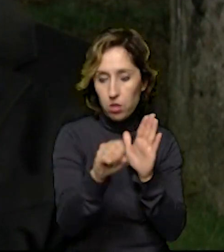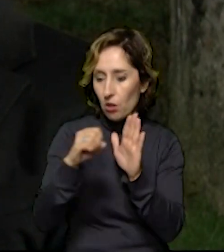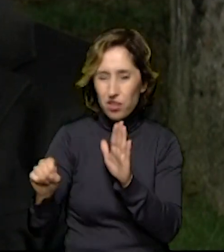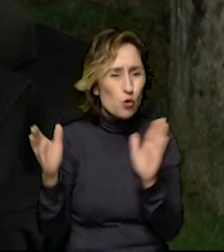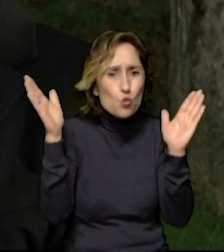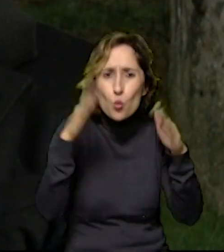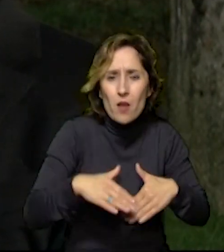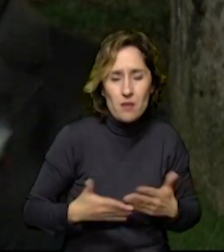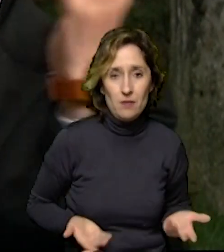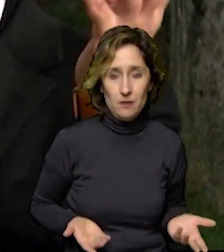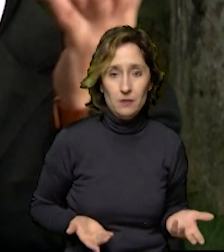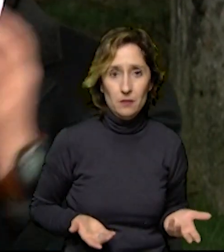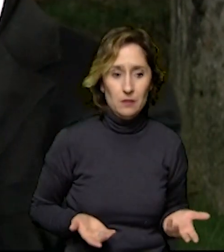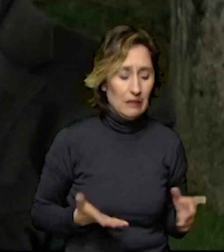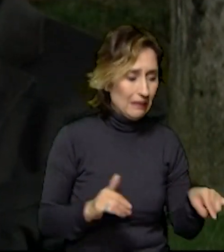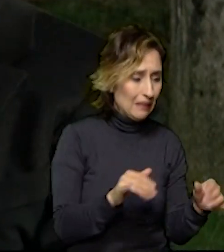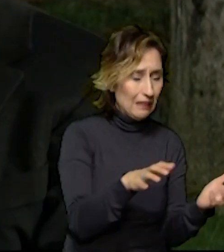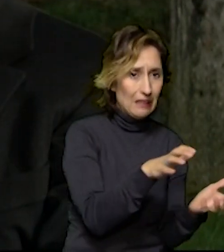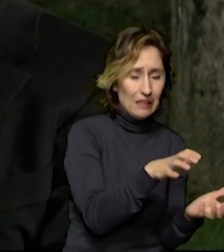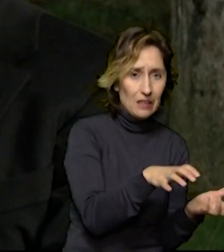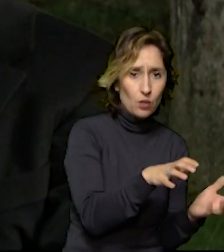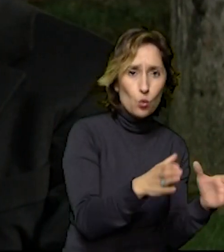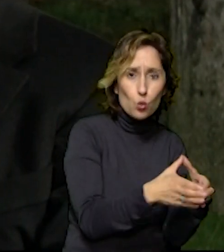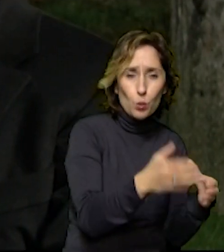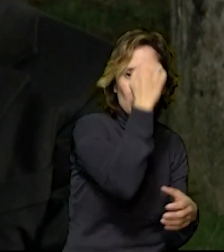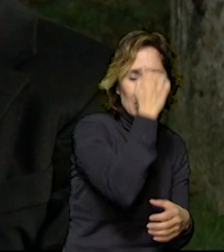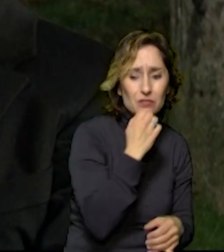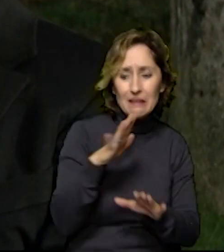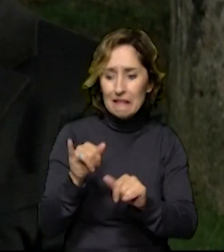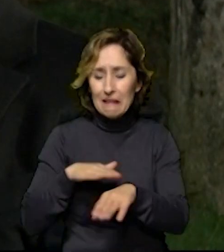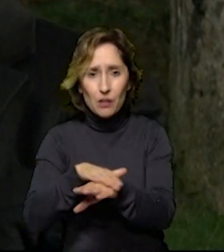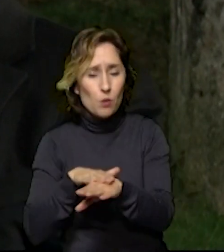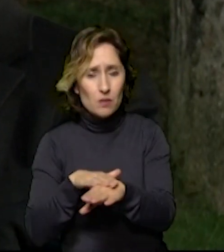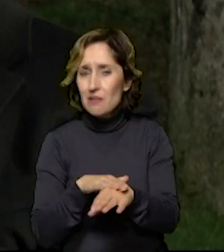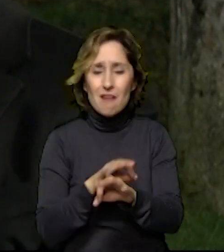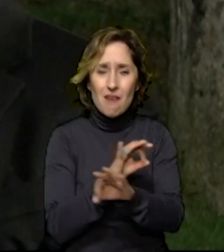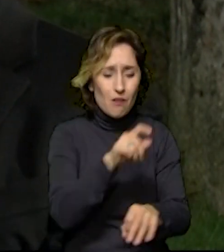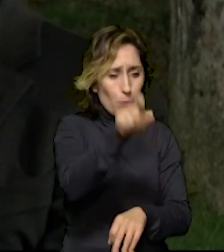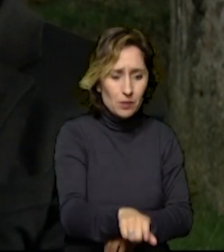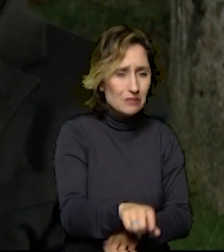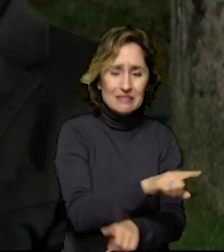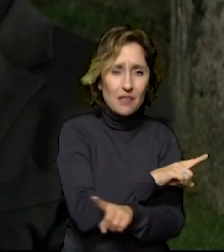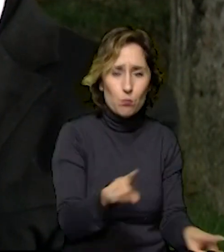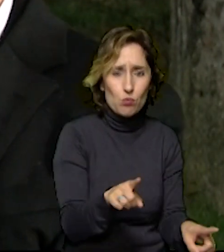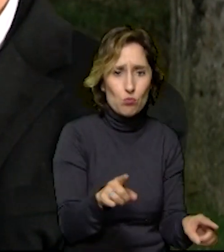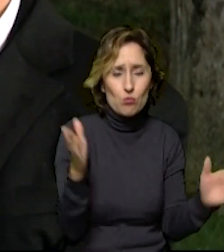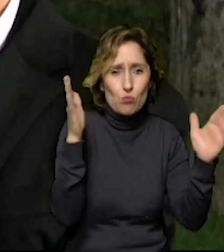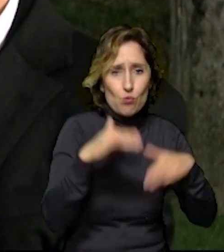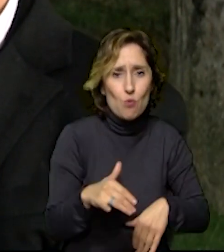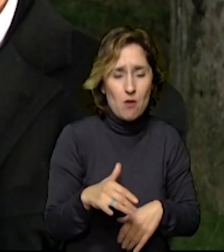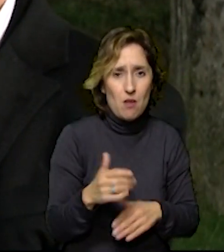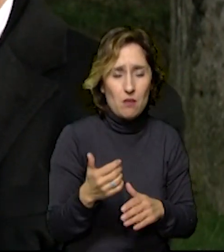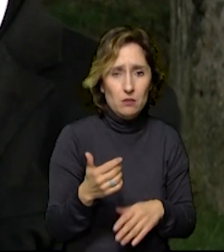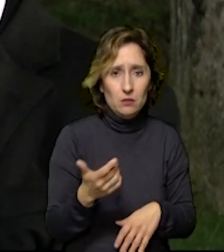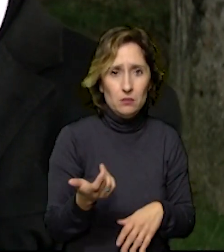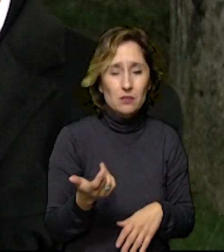de nadie, ni de una banda terrorista, ni del Estado, ni de ningún individuo, de nadie. Por lo tanto,